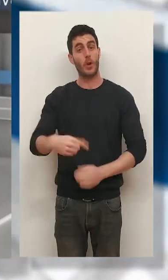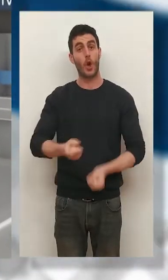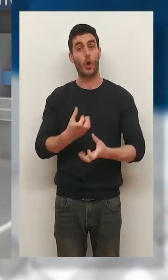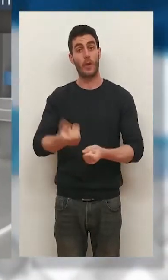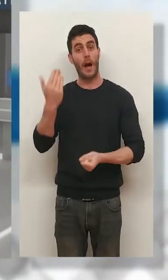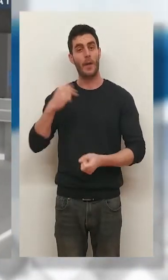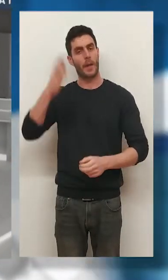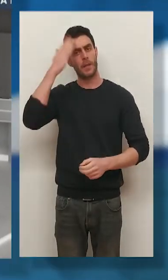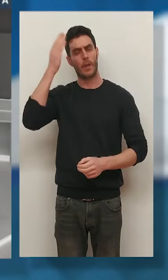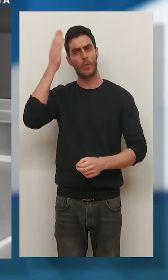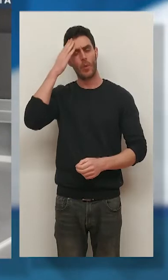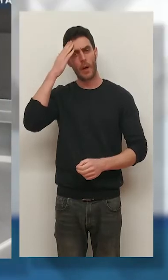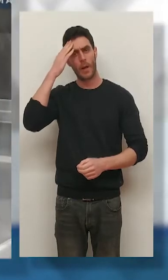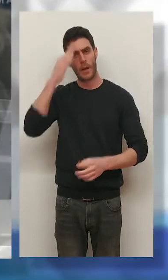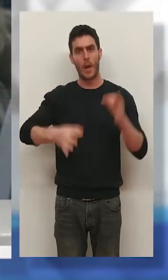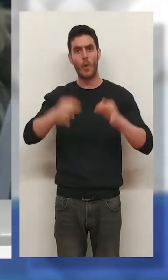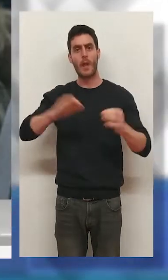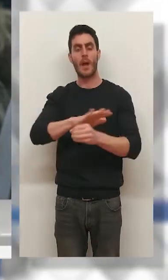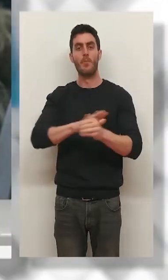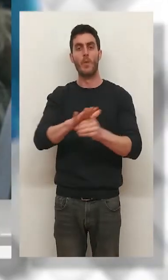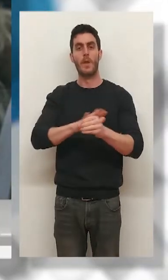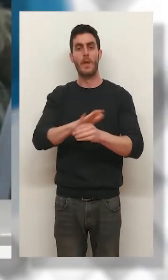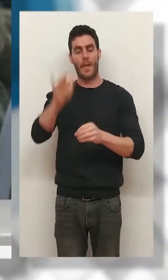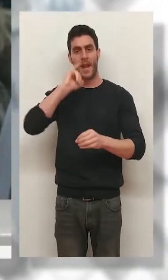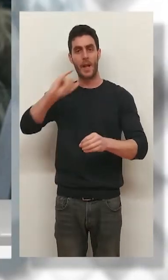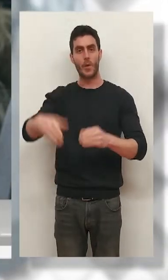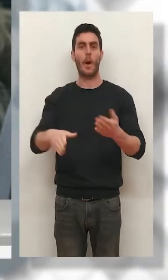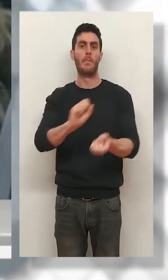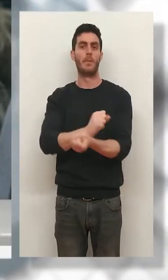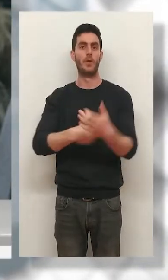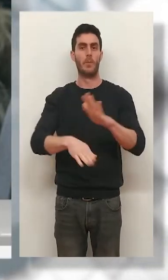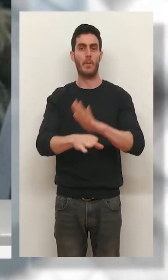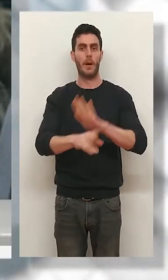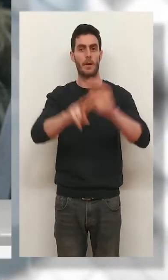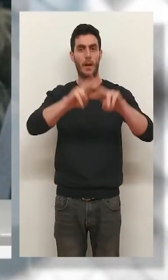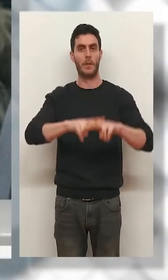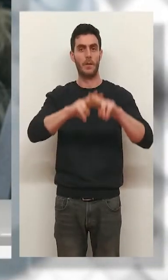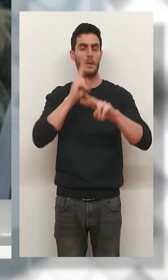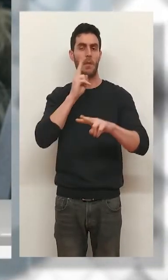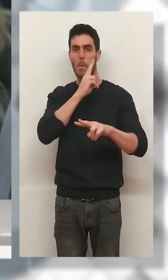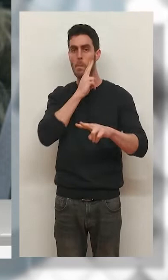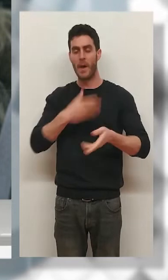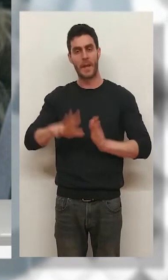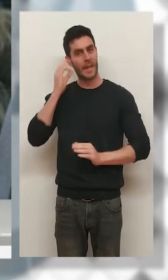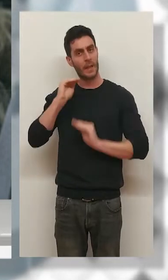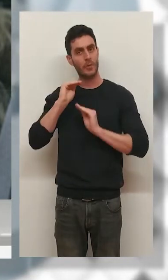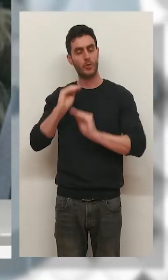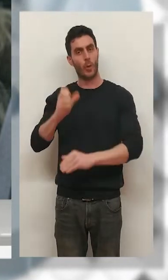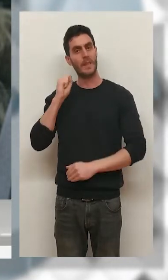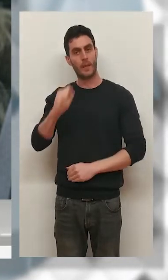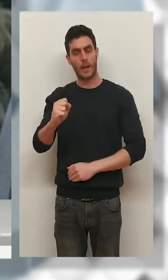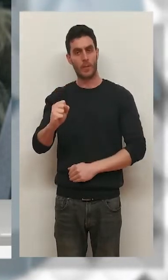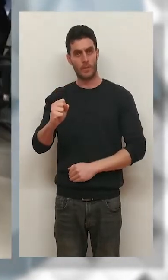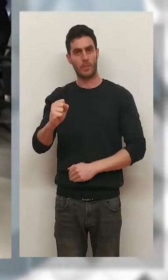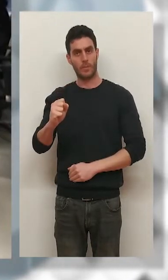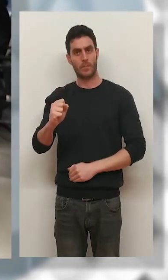Y se lo contábamos en nuestros titulares. La Audiencia Provincial de La Rioja ha condenado a prisión permanente revisable a la madre de la pequeña Carolina por el asesinato de su